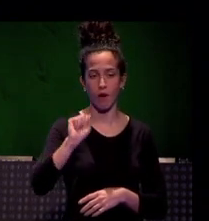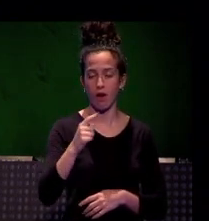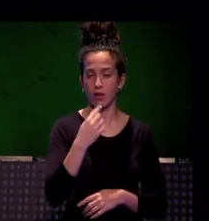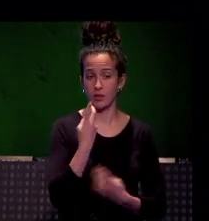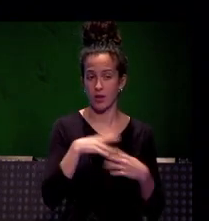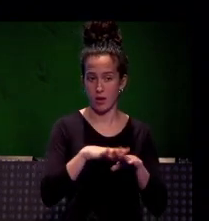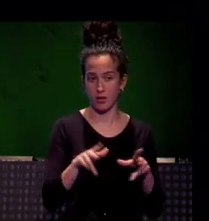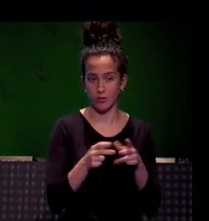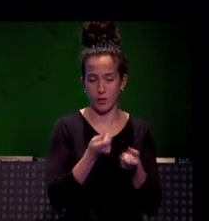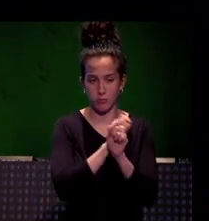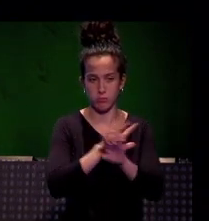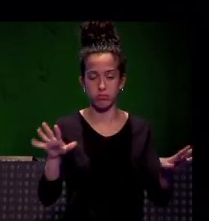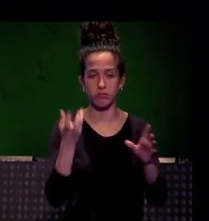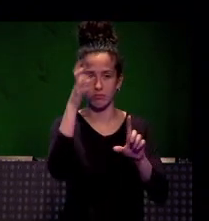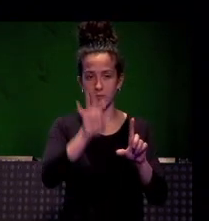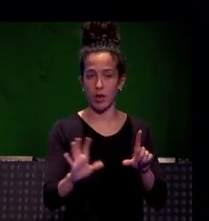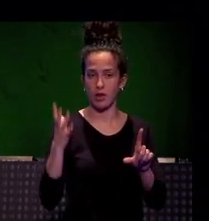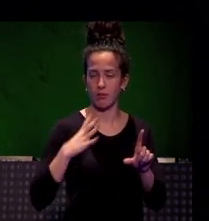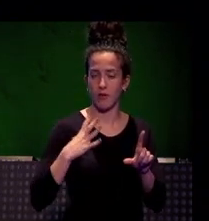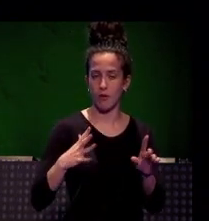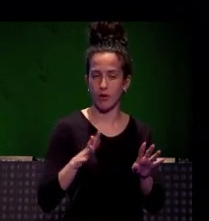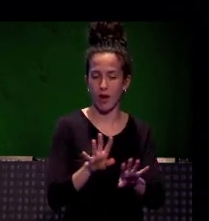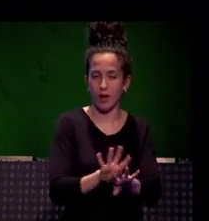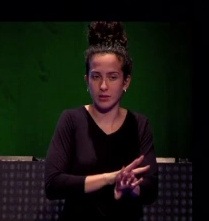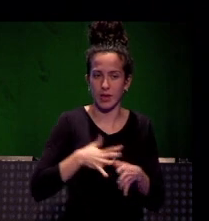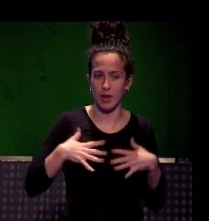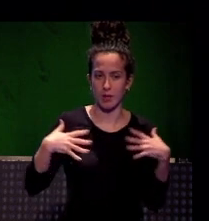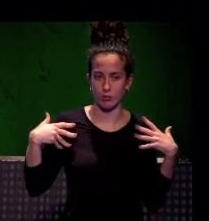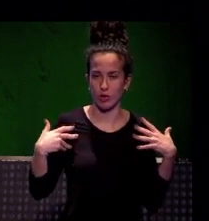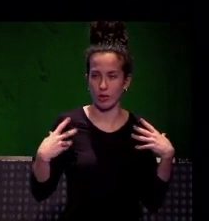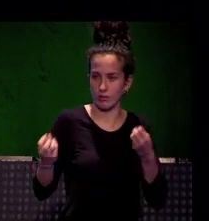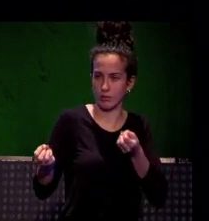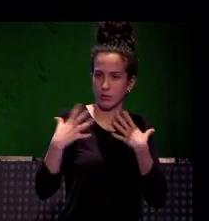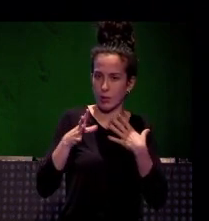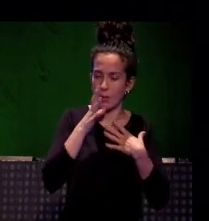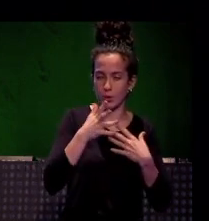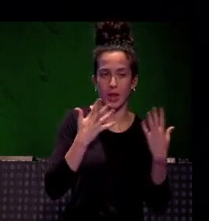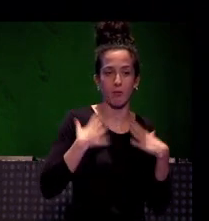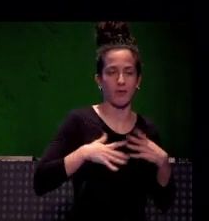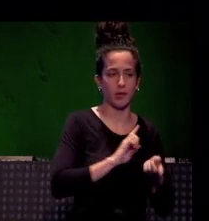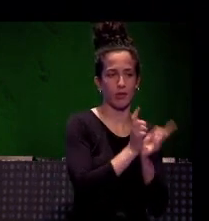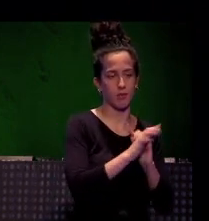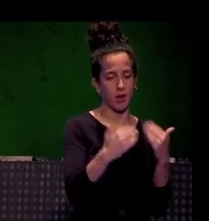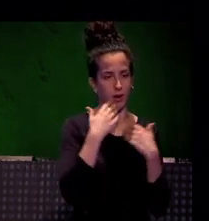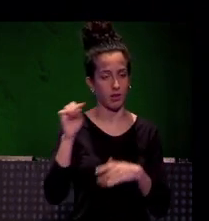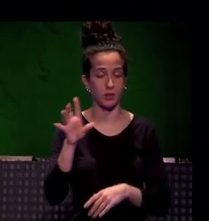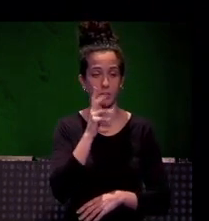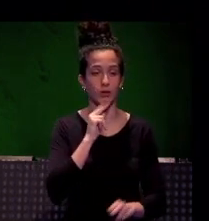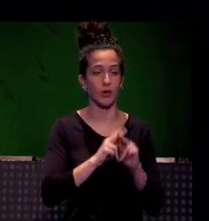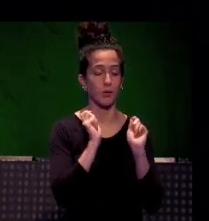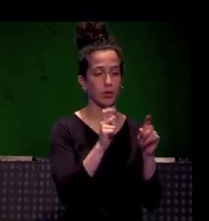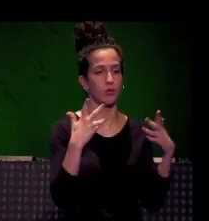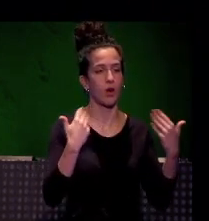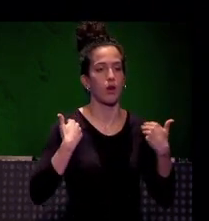porque eso va a cambiar mi vestido no por eso lo llamado humanidad porque al final todos estamos un poco